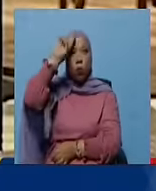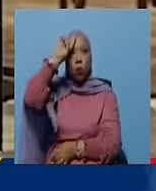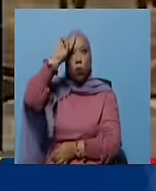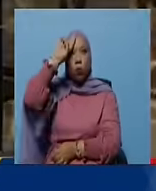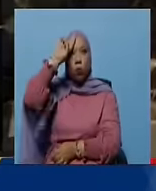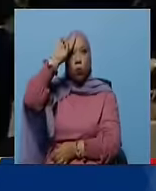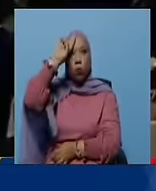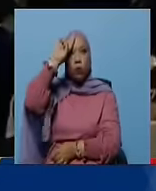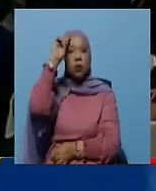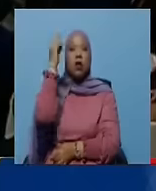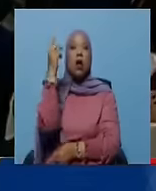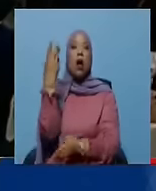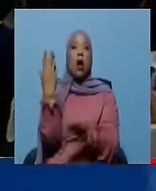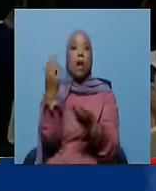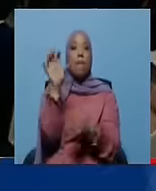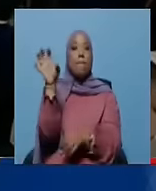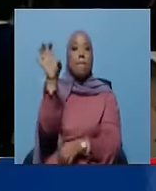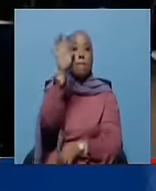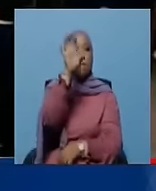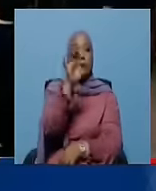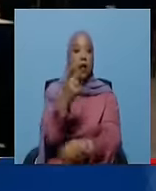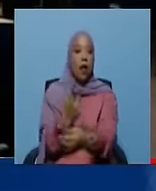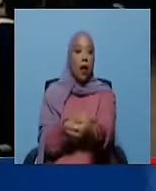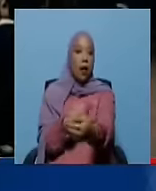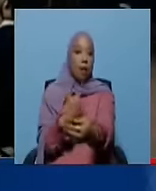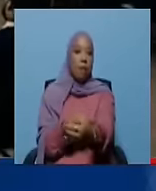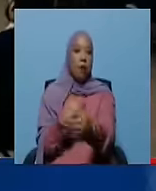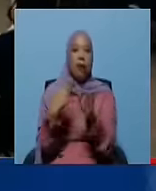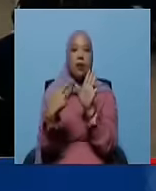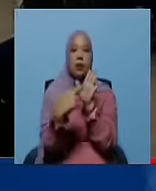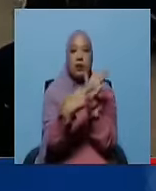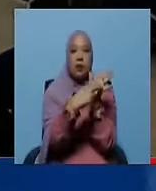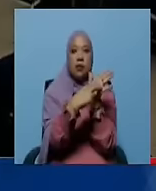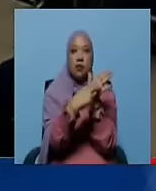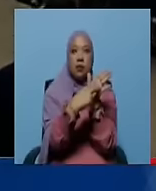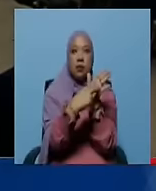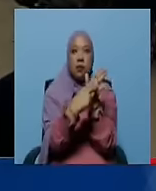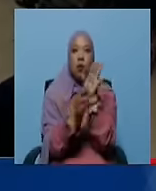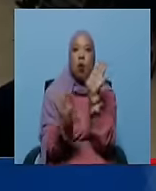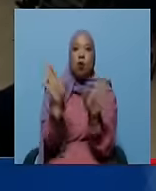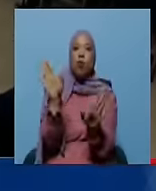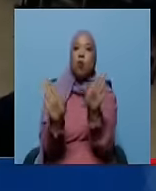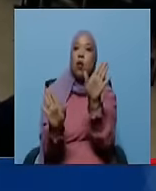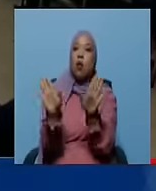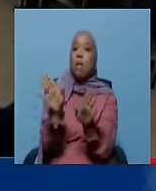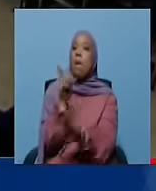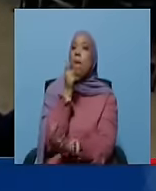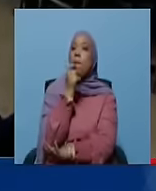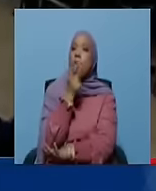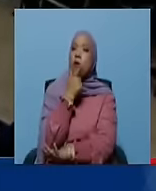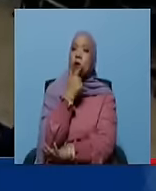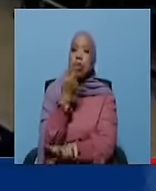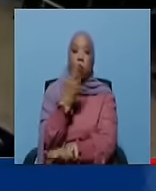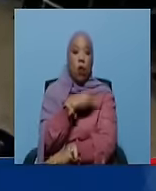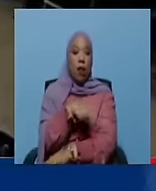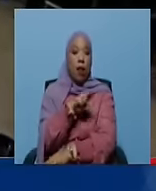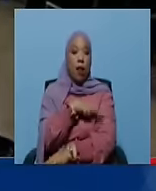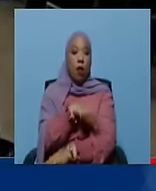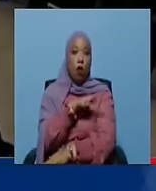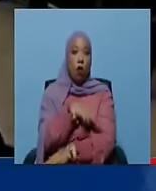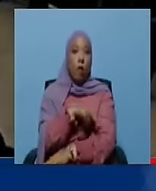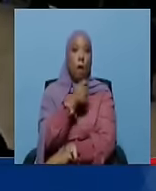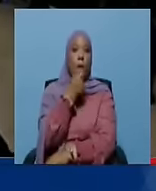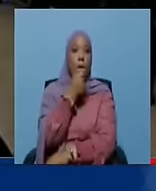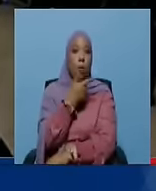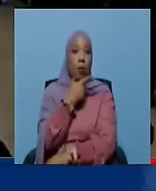aquí presentes, nuestra hermana Siria también, tiene un turismo histórico, religioso,